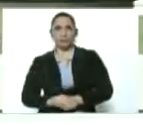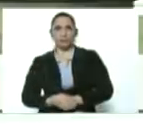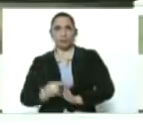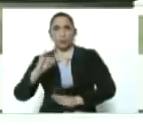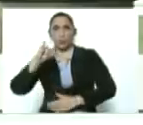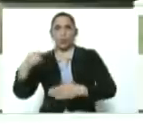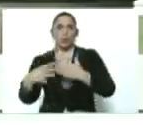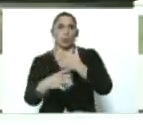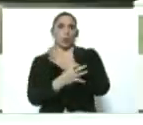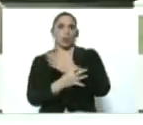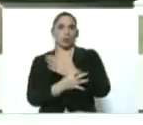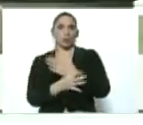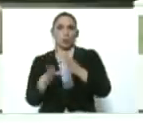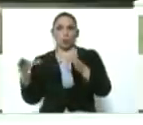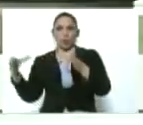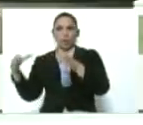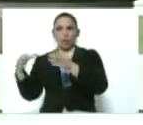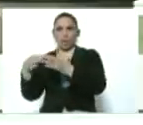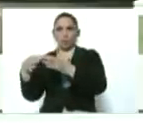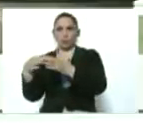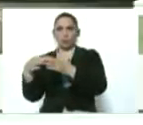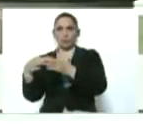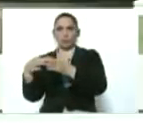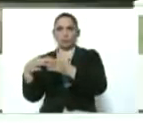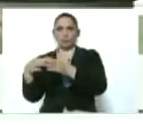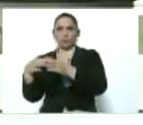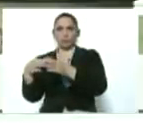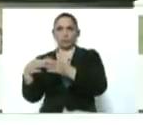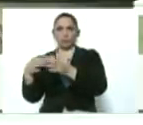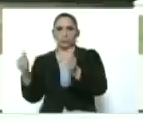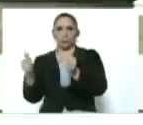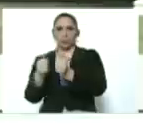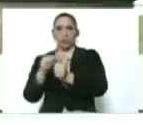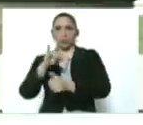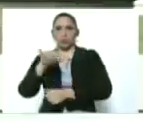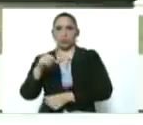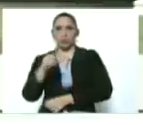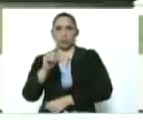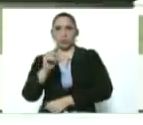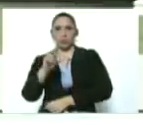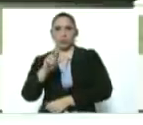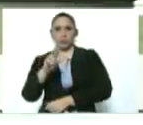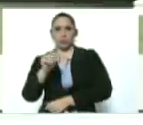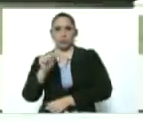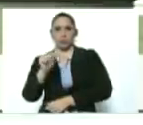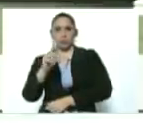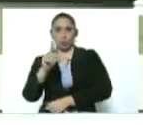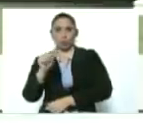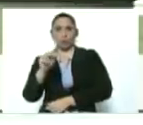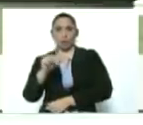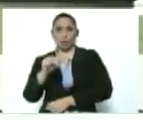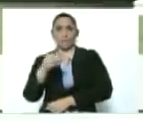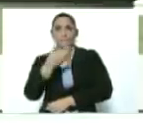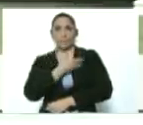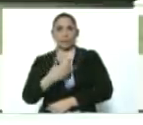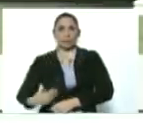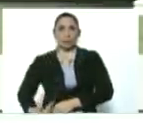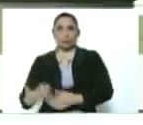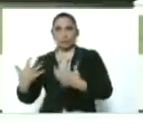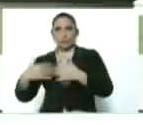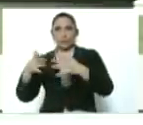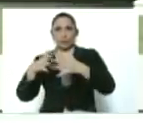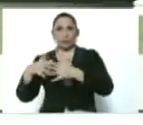guaidó se reunió con jordan huitrón presidente de silver corp por orden de donald trump